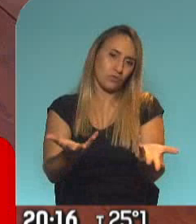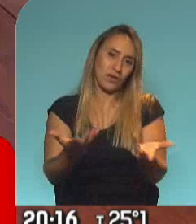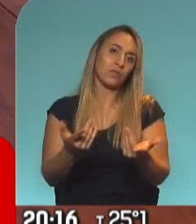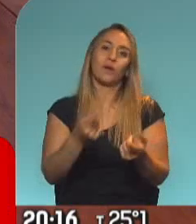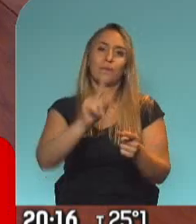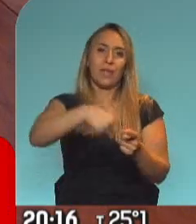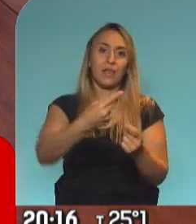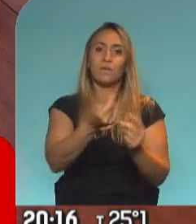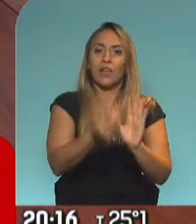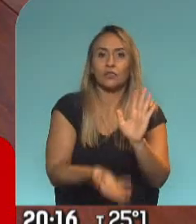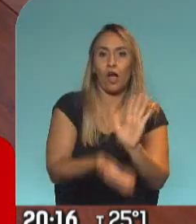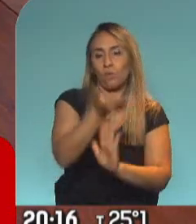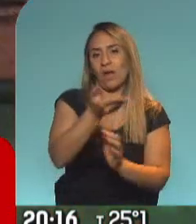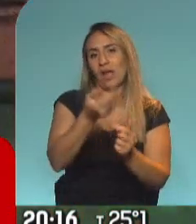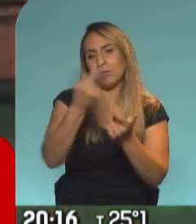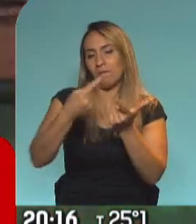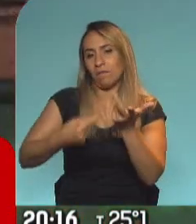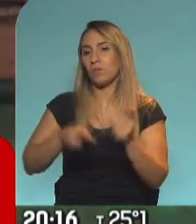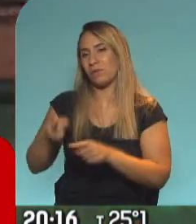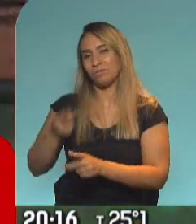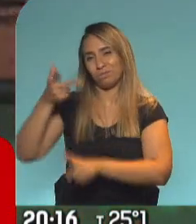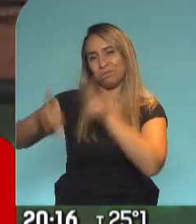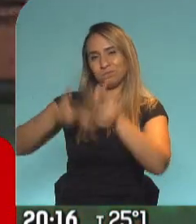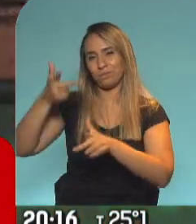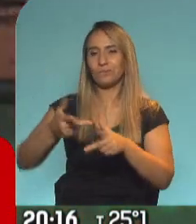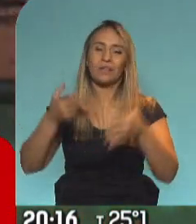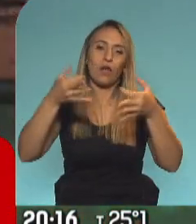suba de precios que él explicaba, tal